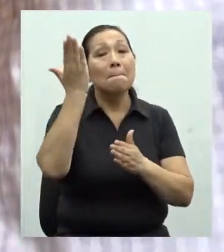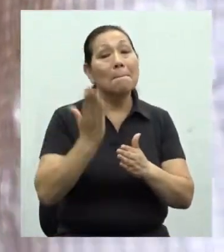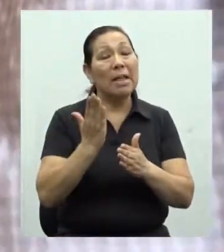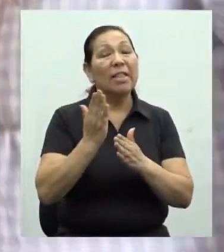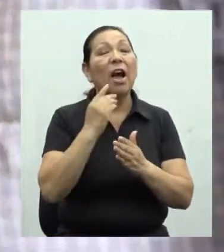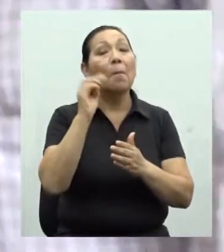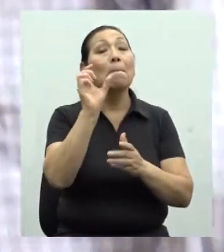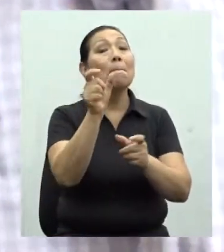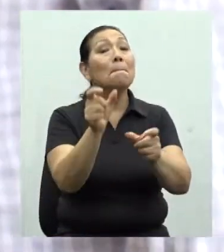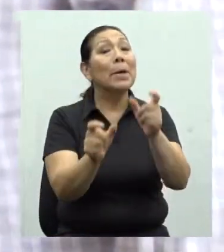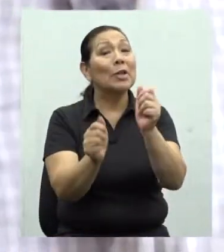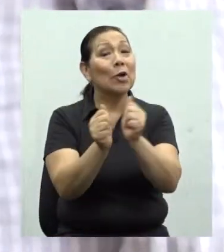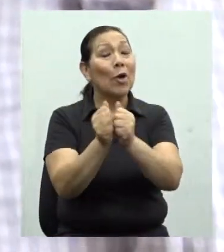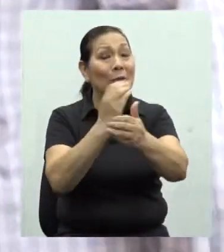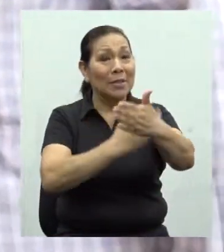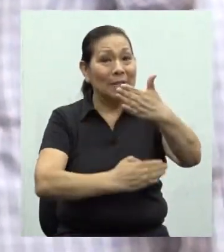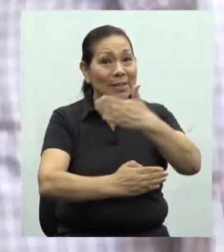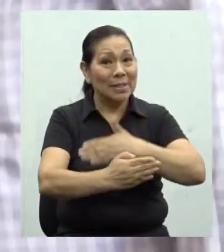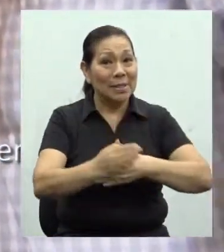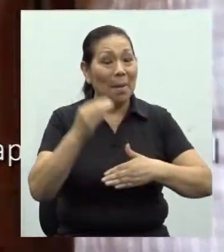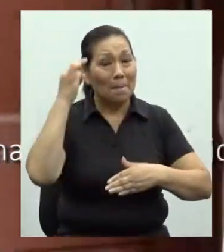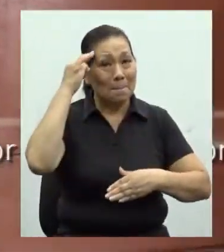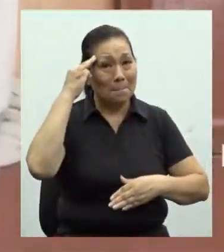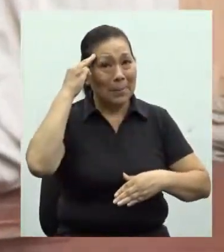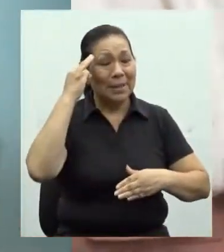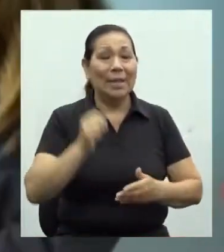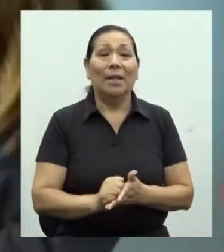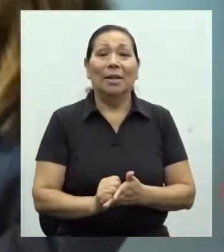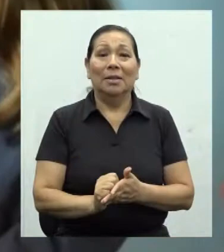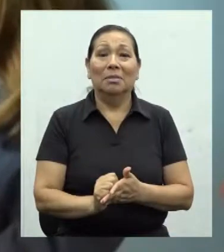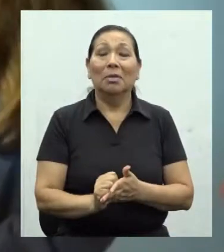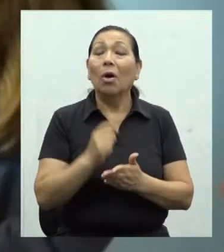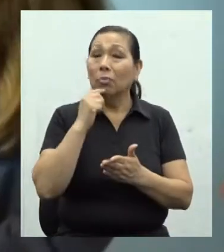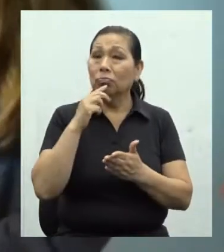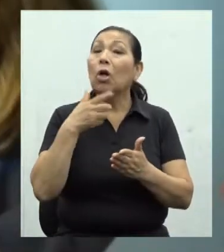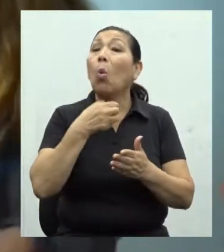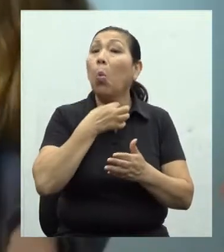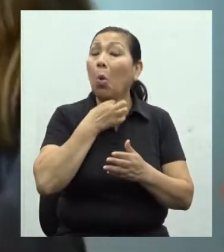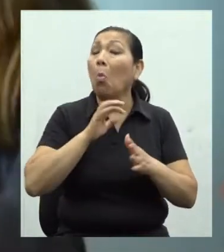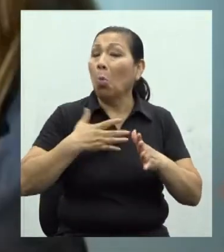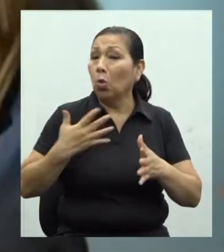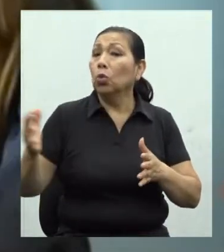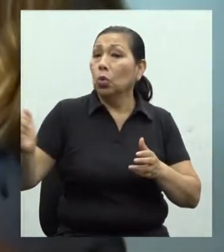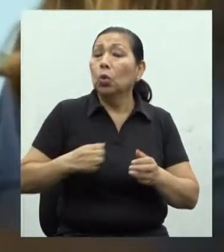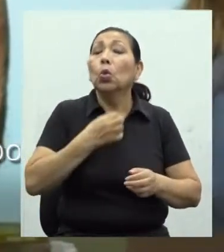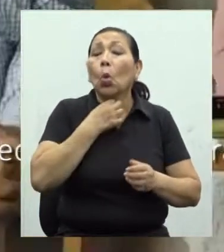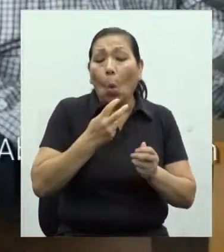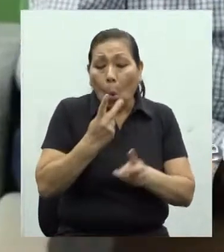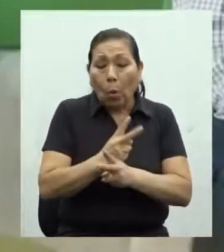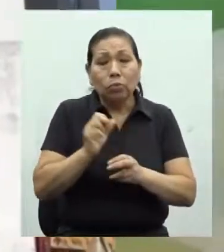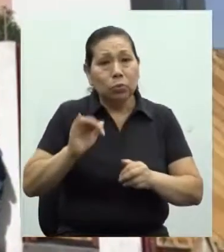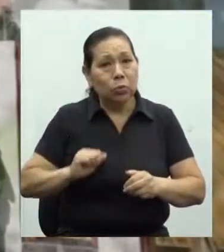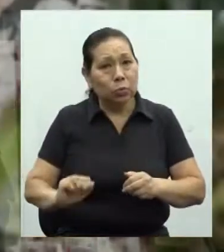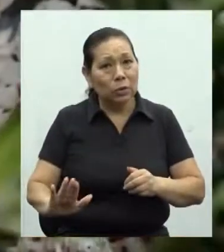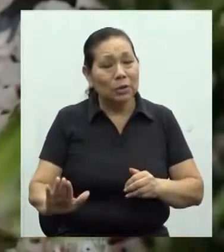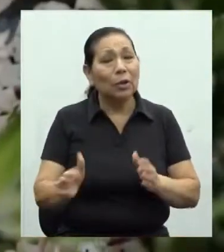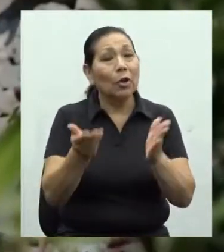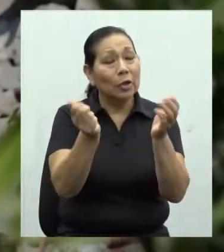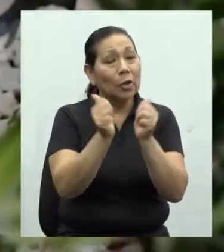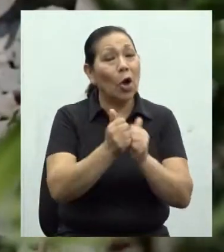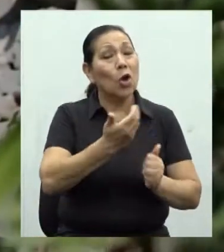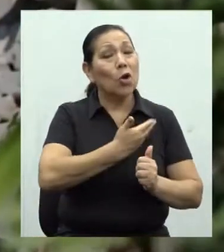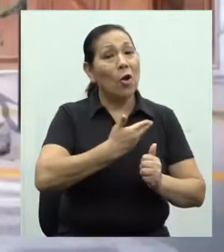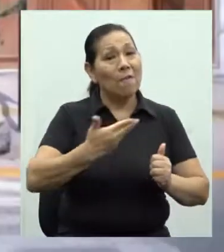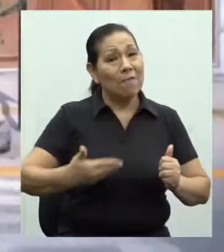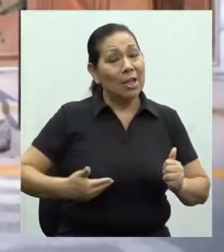a favor de persona con discapacidad mental. Abuelos pueden ser apoderados de sus nietos. Ordenan a